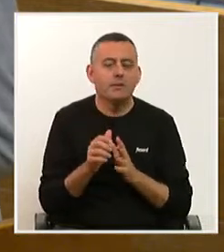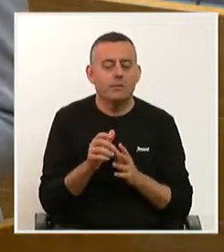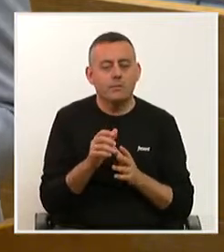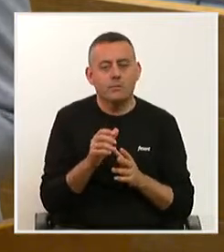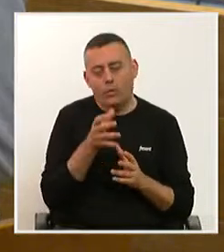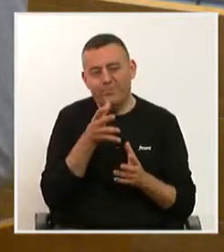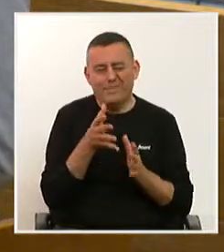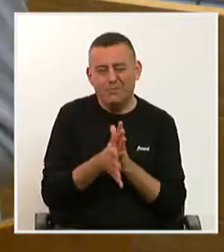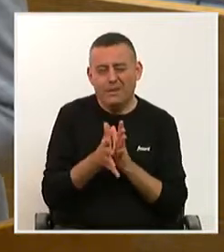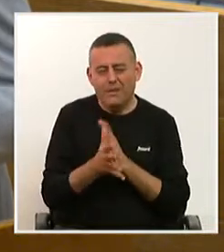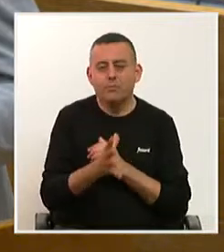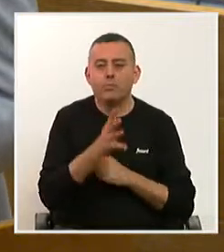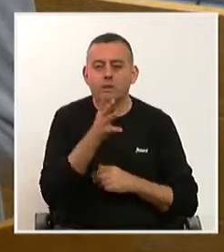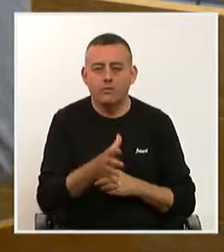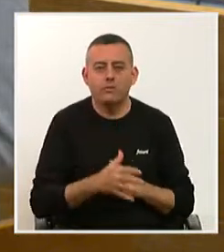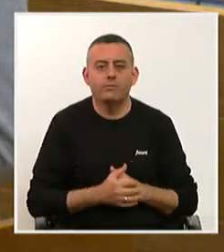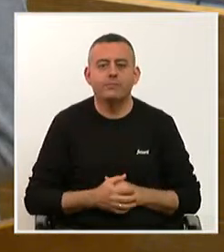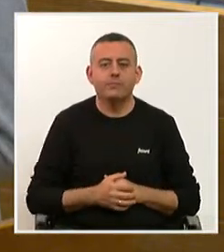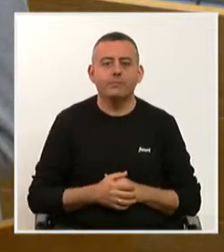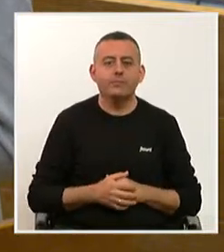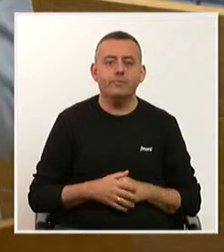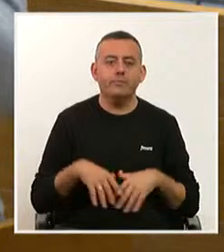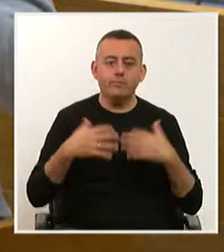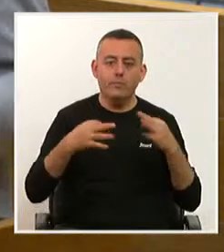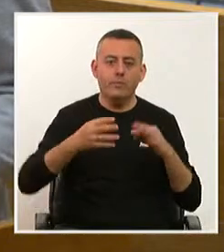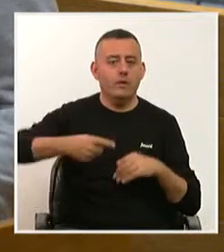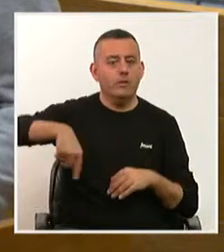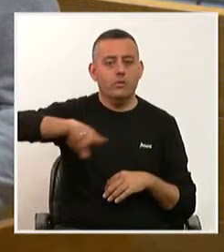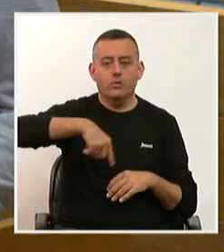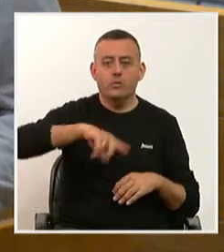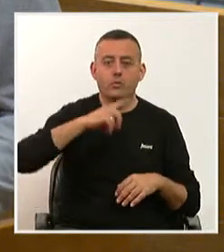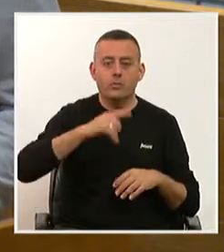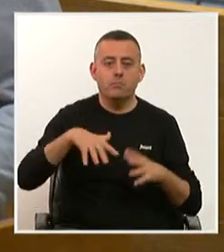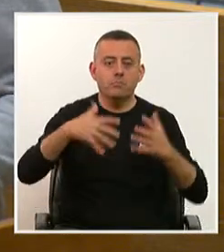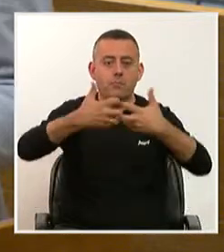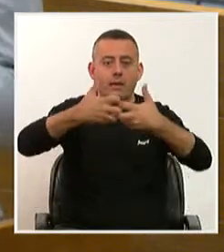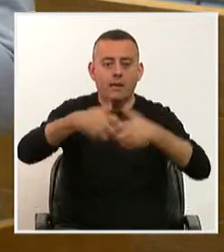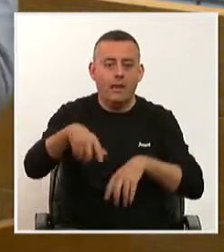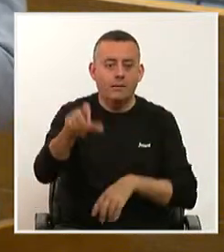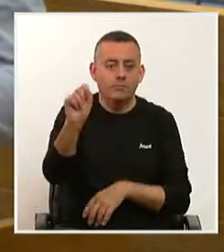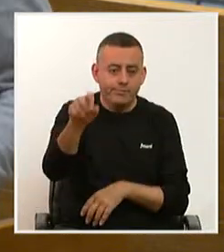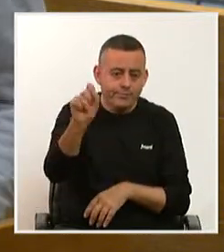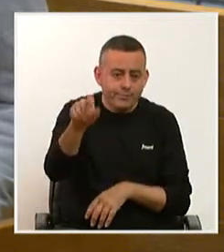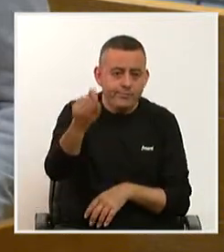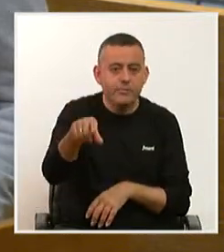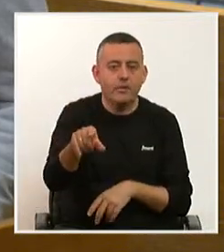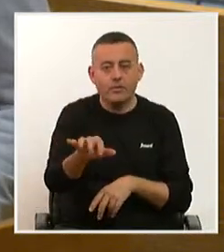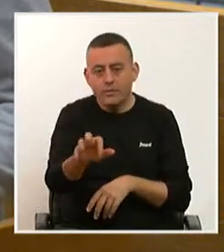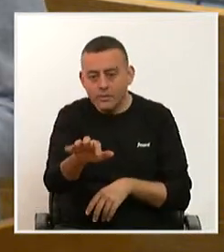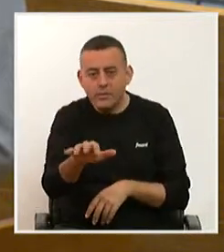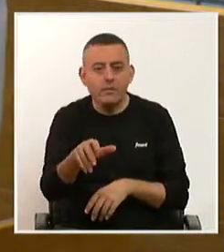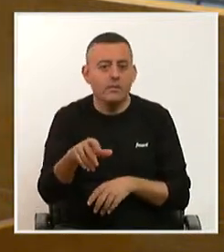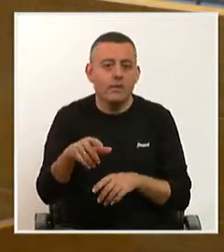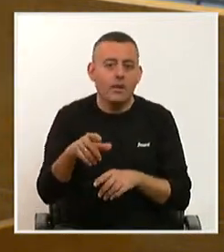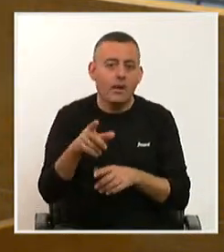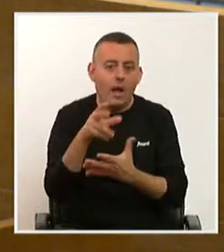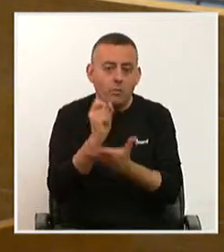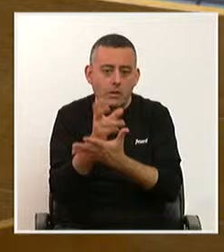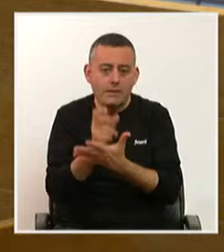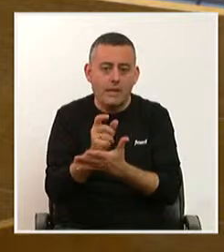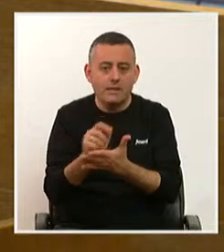explicar dela que son maquinet maes dees que apostes